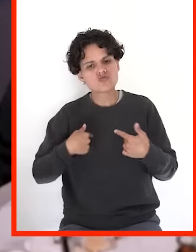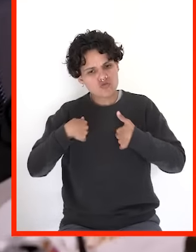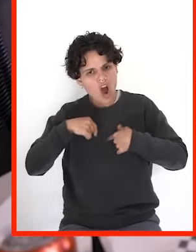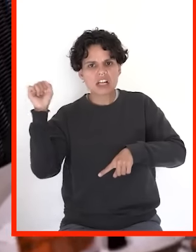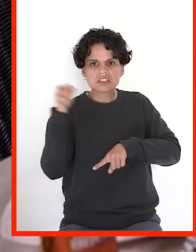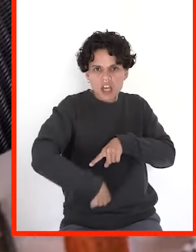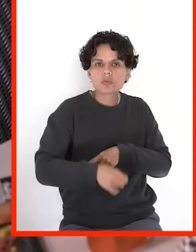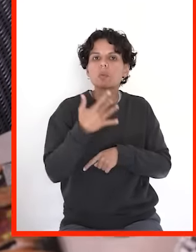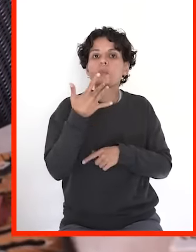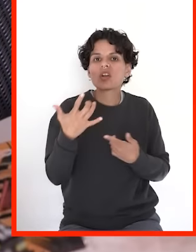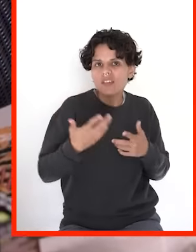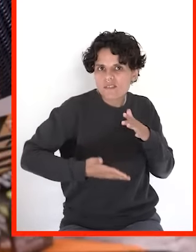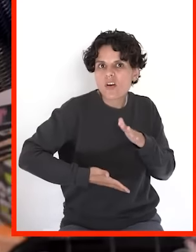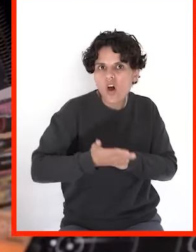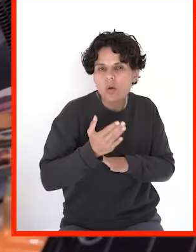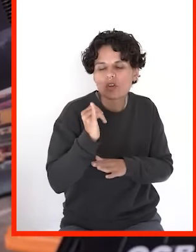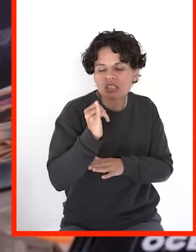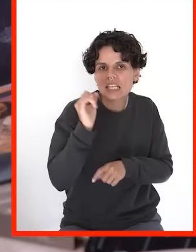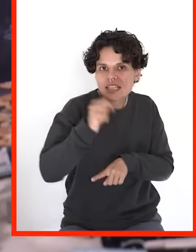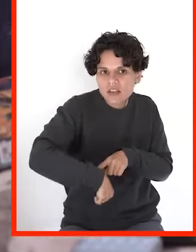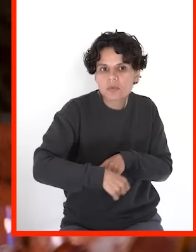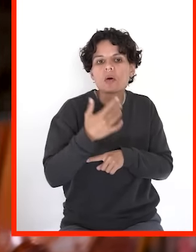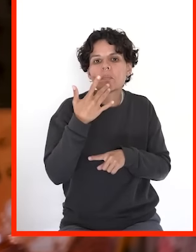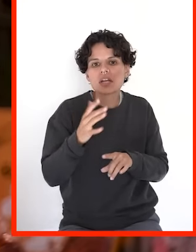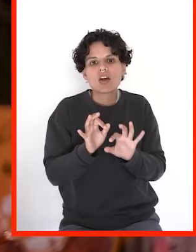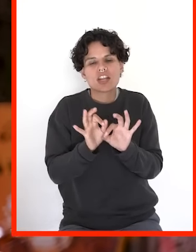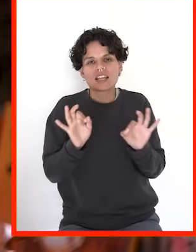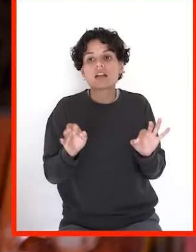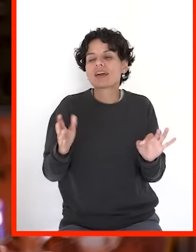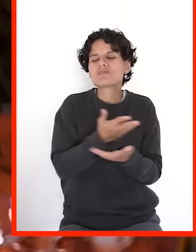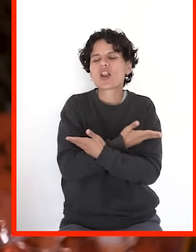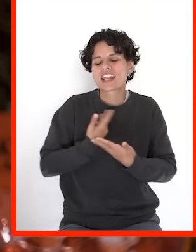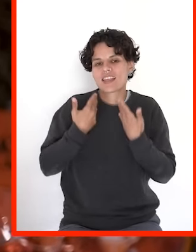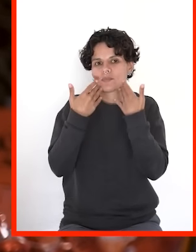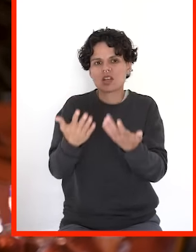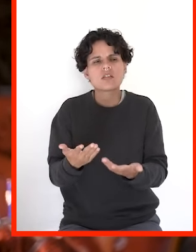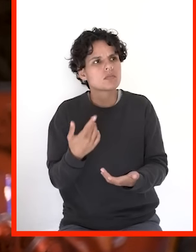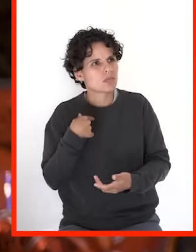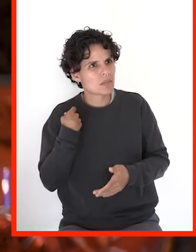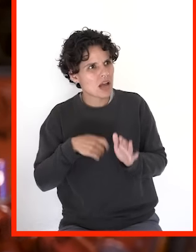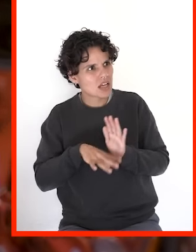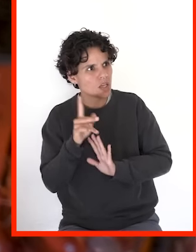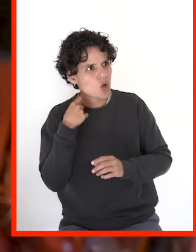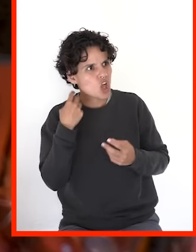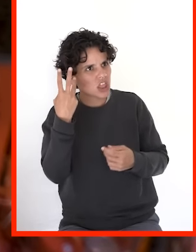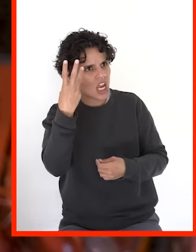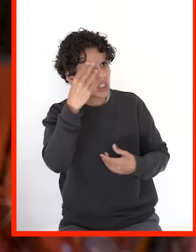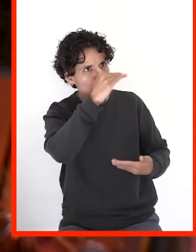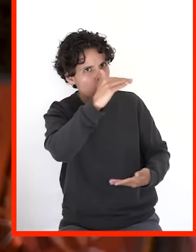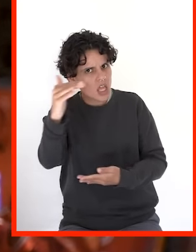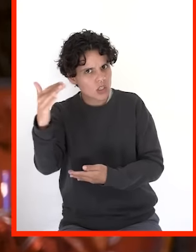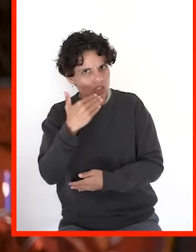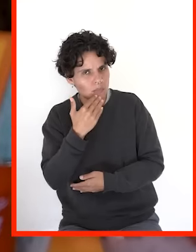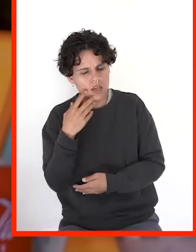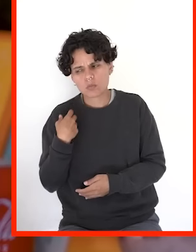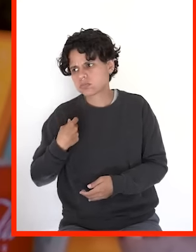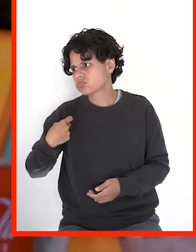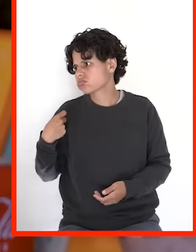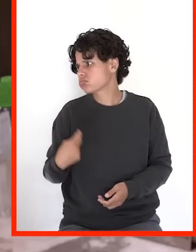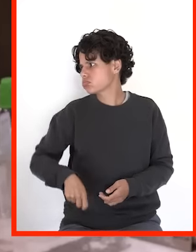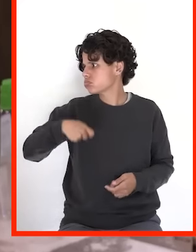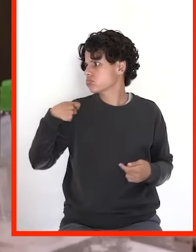original. Yeah. Original. Oye, les tengo unas poleritas, chiquillos. Oye, vamos a tener que también gastar 3 cuadros. Bueno, nos salió una fortuna este capítulo, ¿ah? ¿Eh? Un